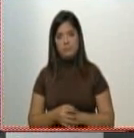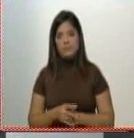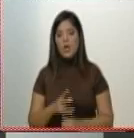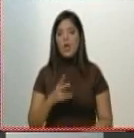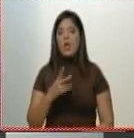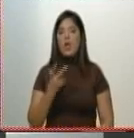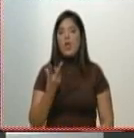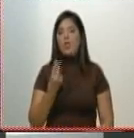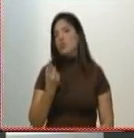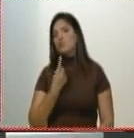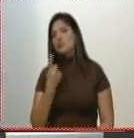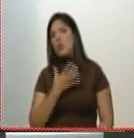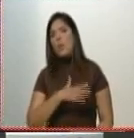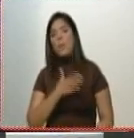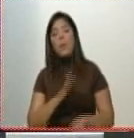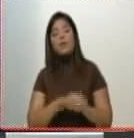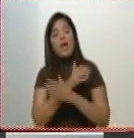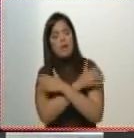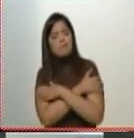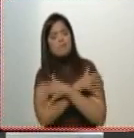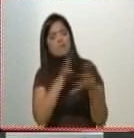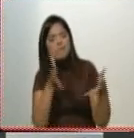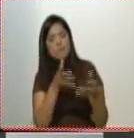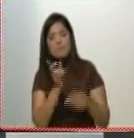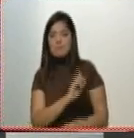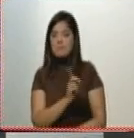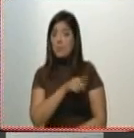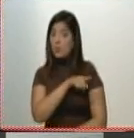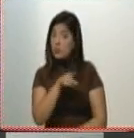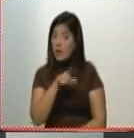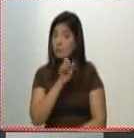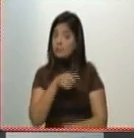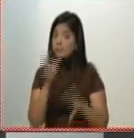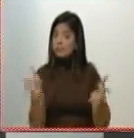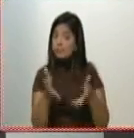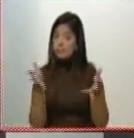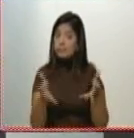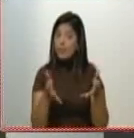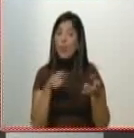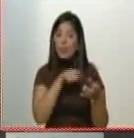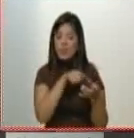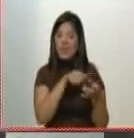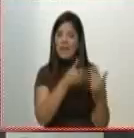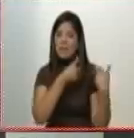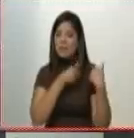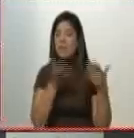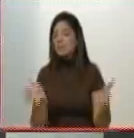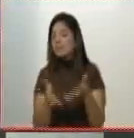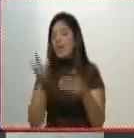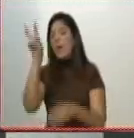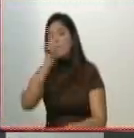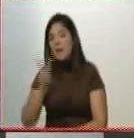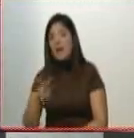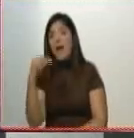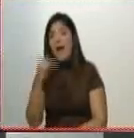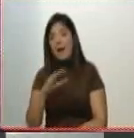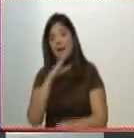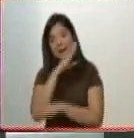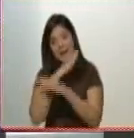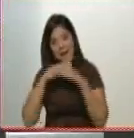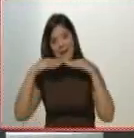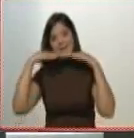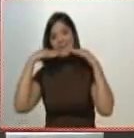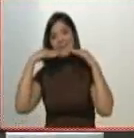por el respaldo, el abrazo, sino además que ustedes estimular a un país entero que tiene derecho a tener la alegría